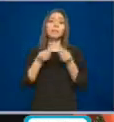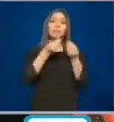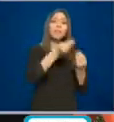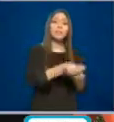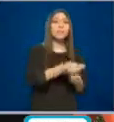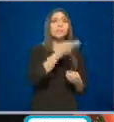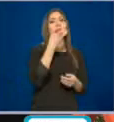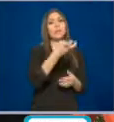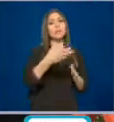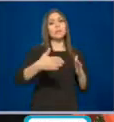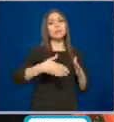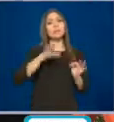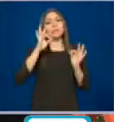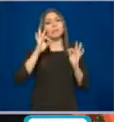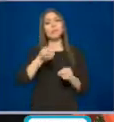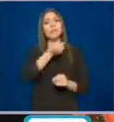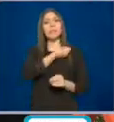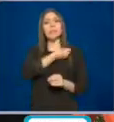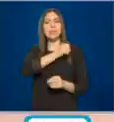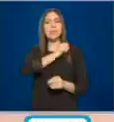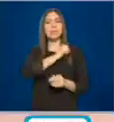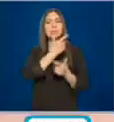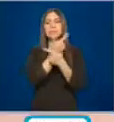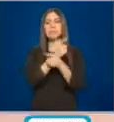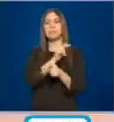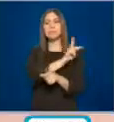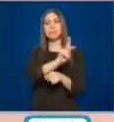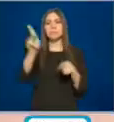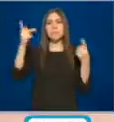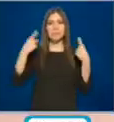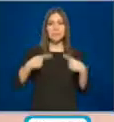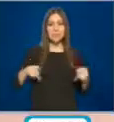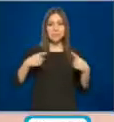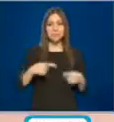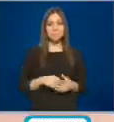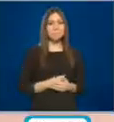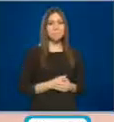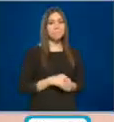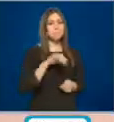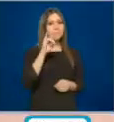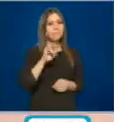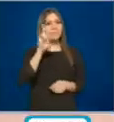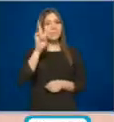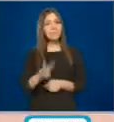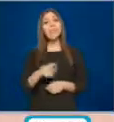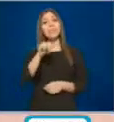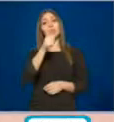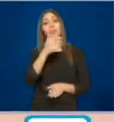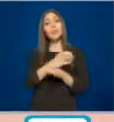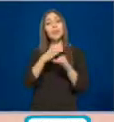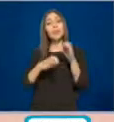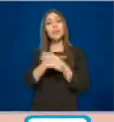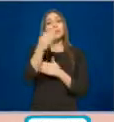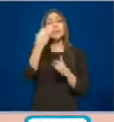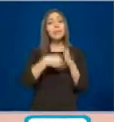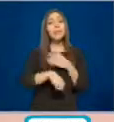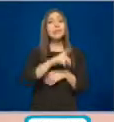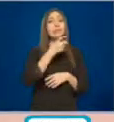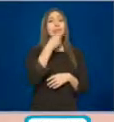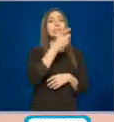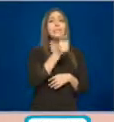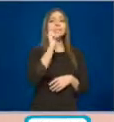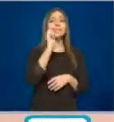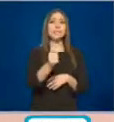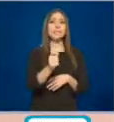que saludable para cualquier persona. Así es correcto. Pero lo que te faltó decir y muy importante ¿Qué también, es? compañero, que es